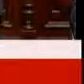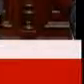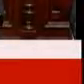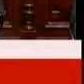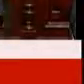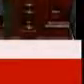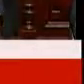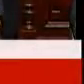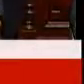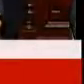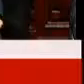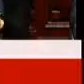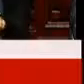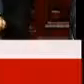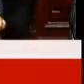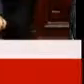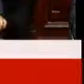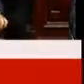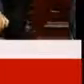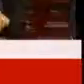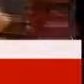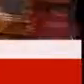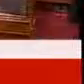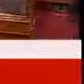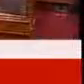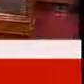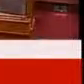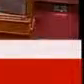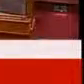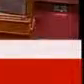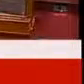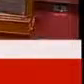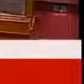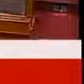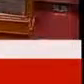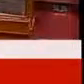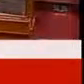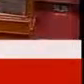Entonces, resultado final. Congresista Robles, verde.